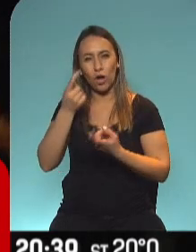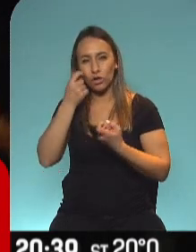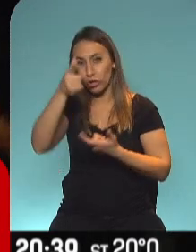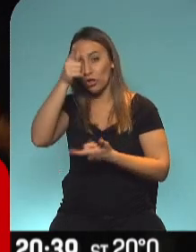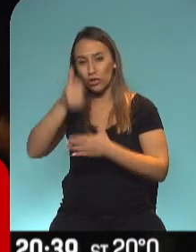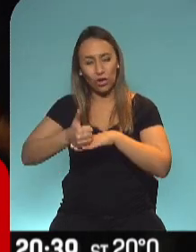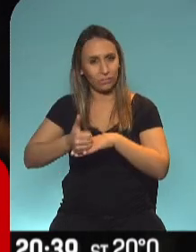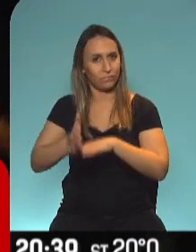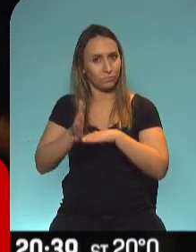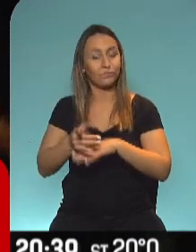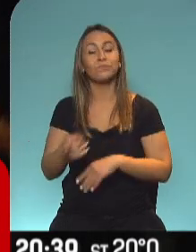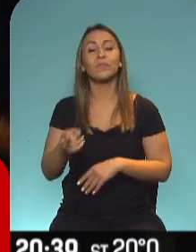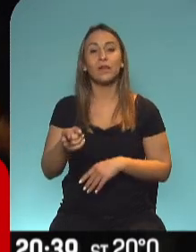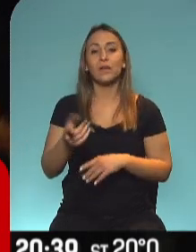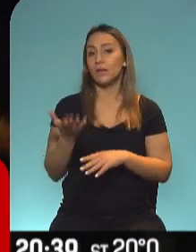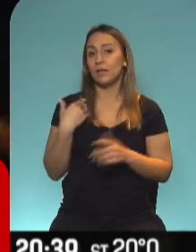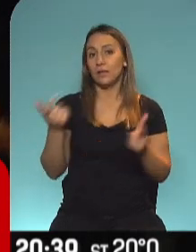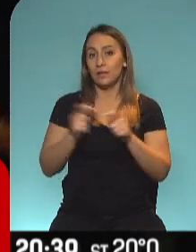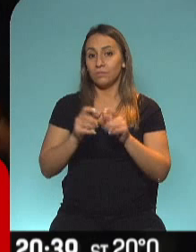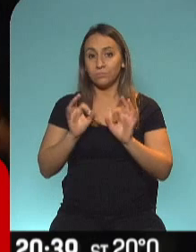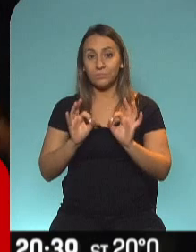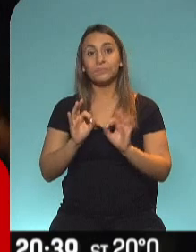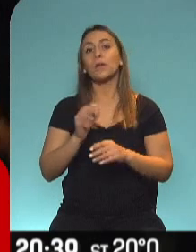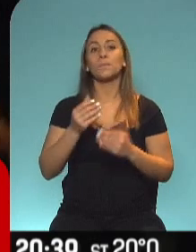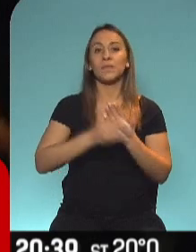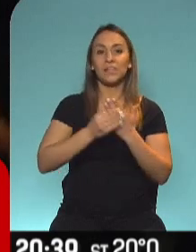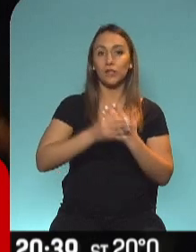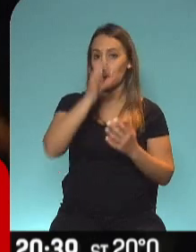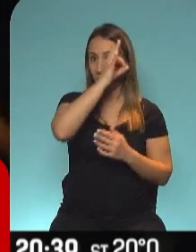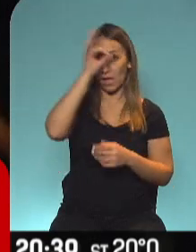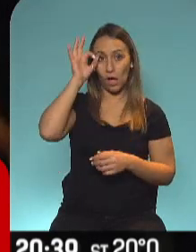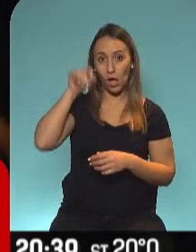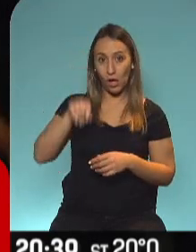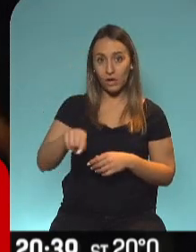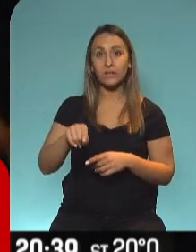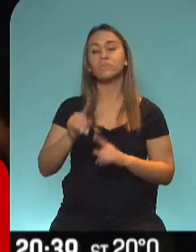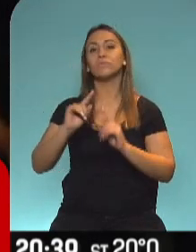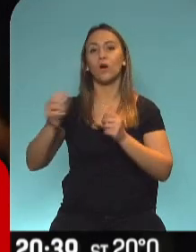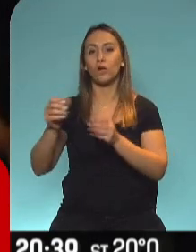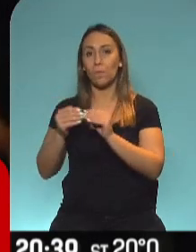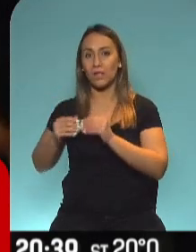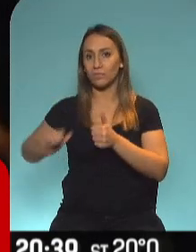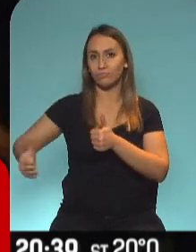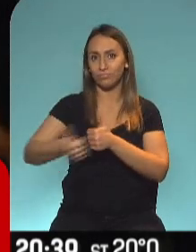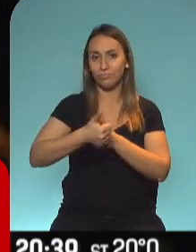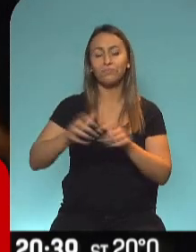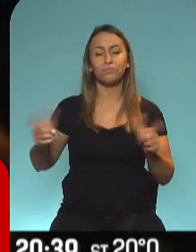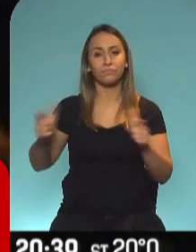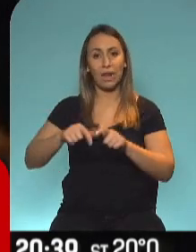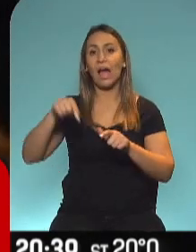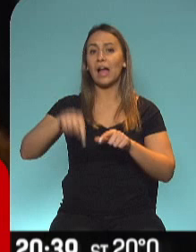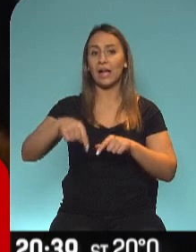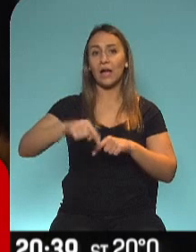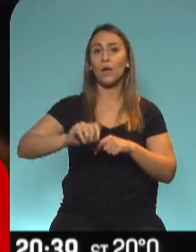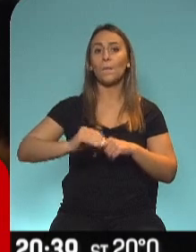aquí en el Ministerio de Transporte, presidida por el ministro Mario Meoni, con sus pares de la ciudad y la provincia de Buenos Aires. Estamos justamente aquí en el piso 12 del